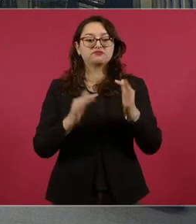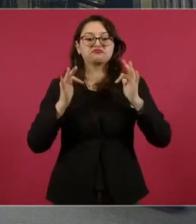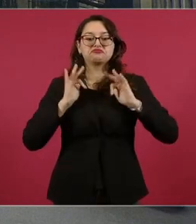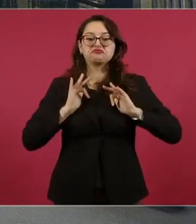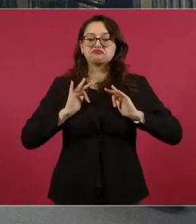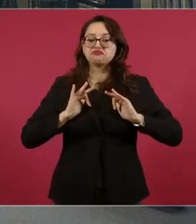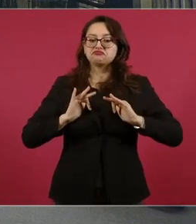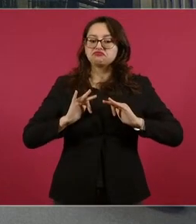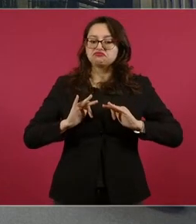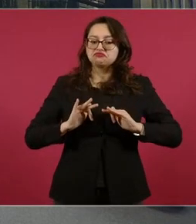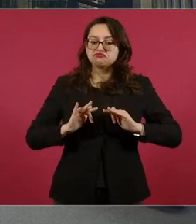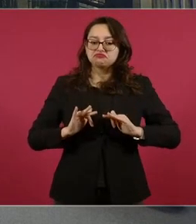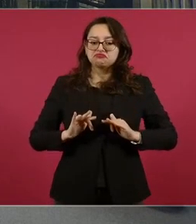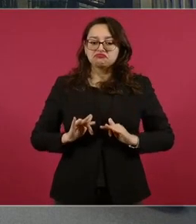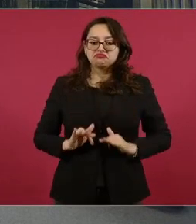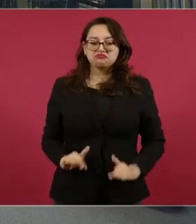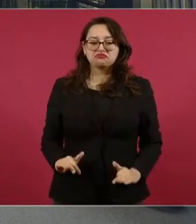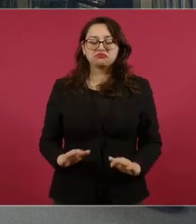cómodo